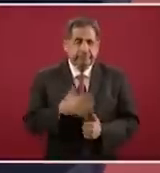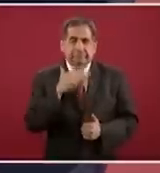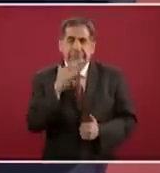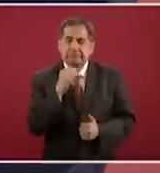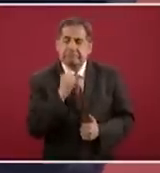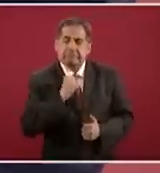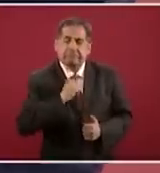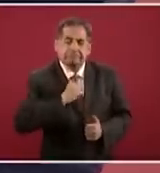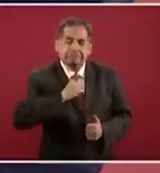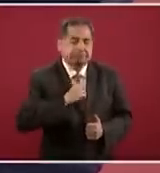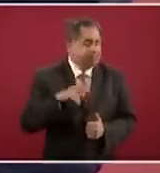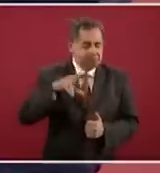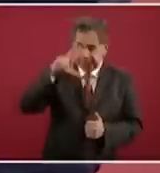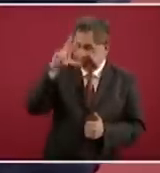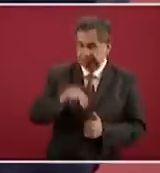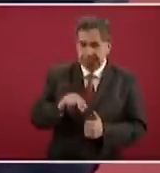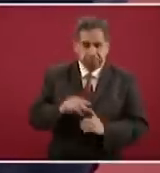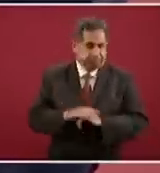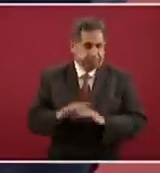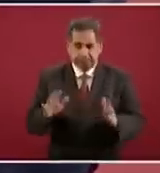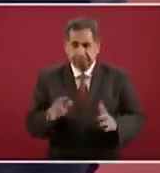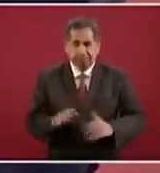influyentismo,